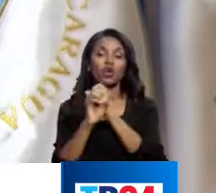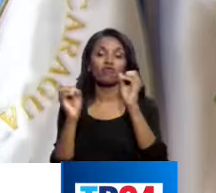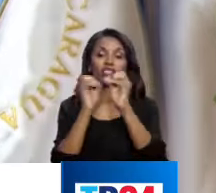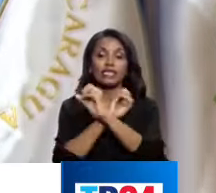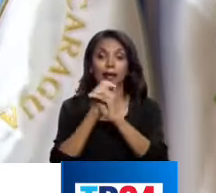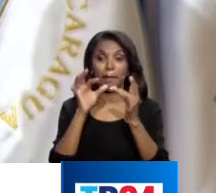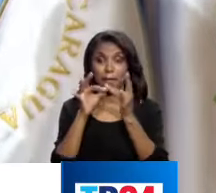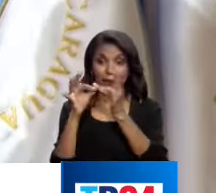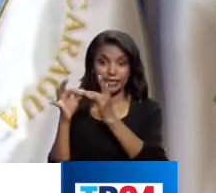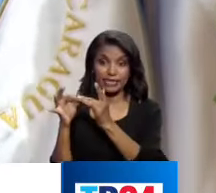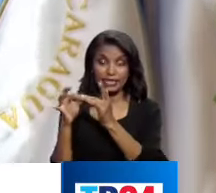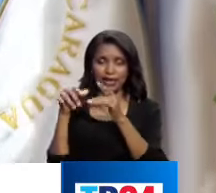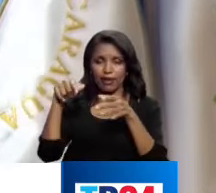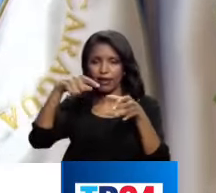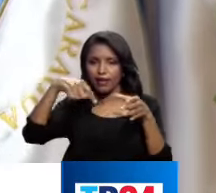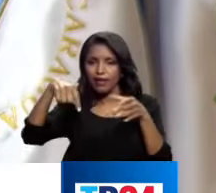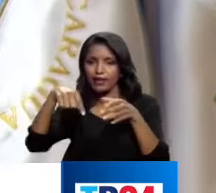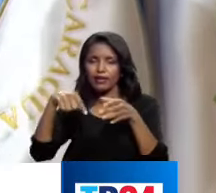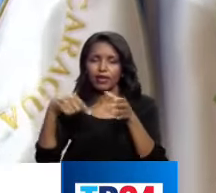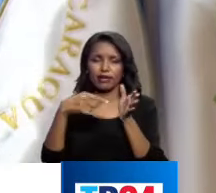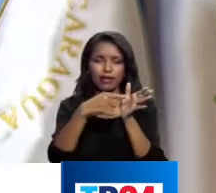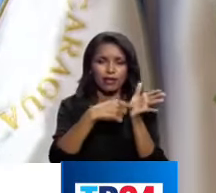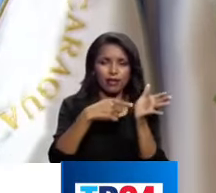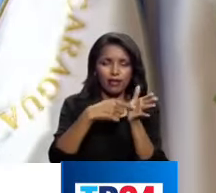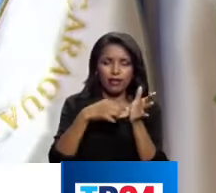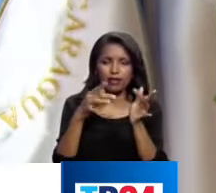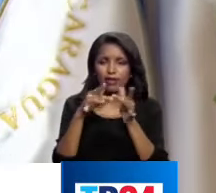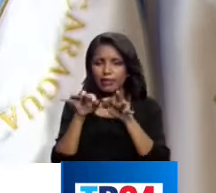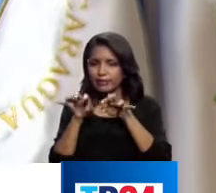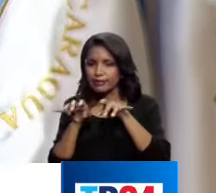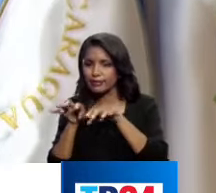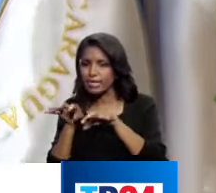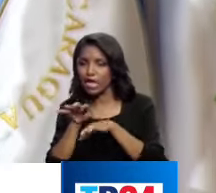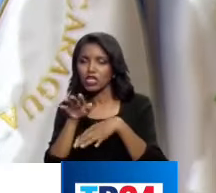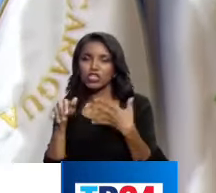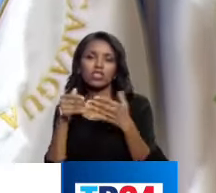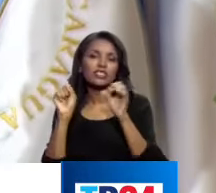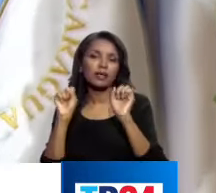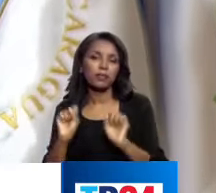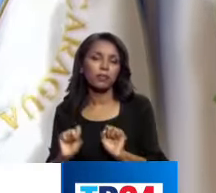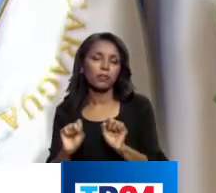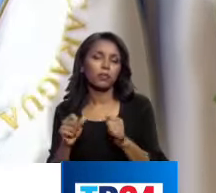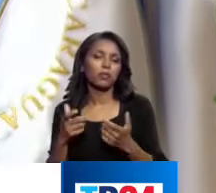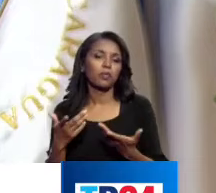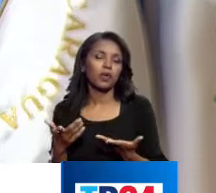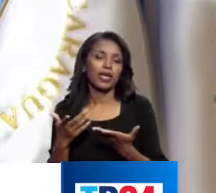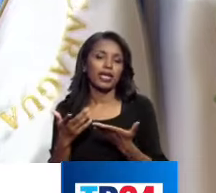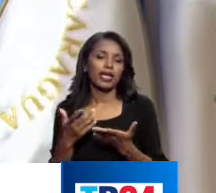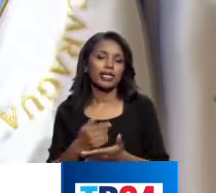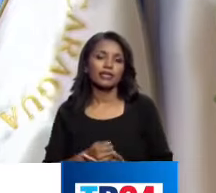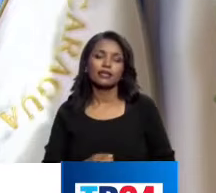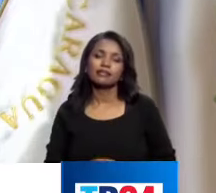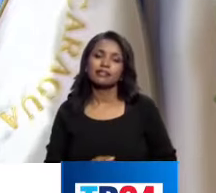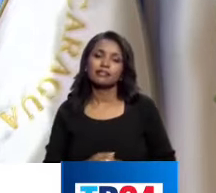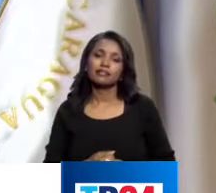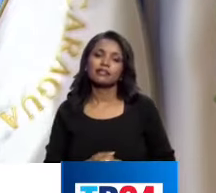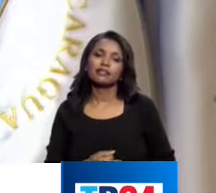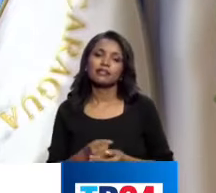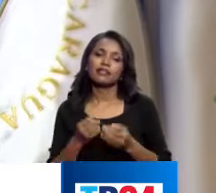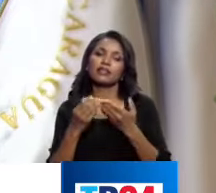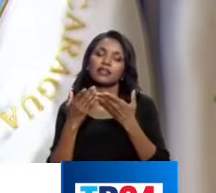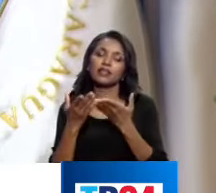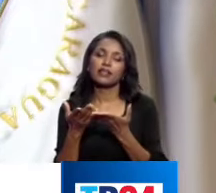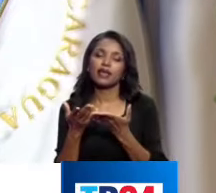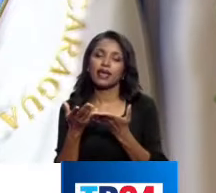no solo maneje la data y sea unificada, sino que esta data pueda tomarse como insumo para definir